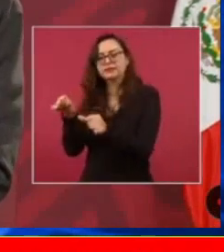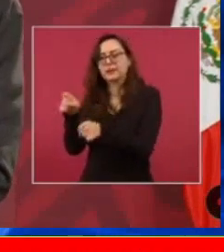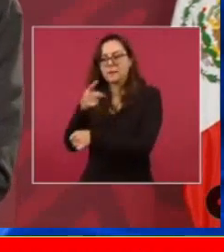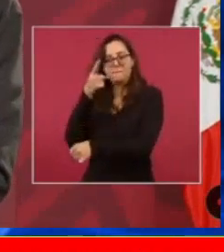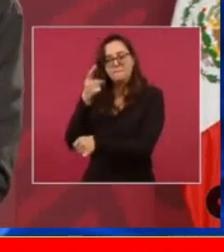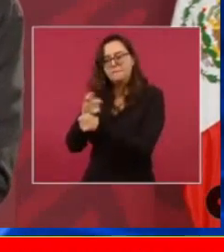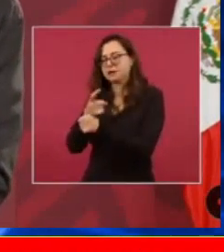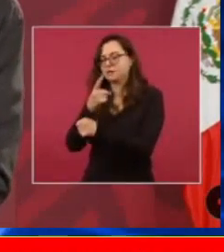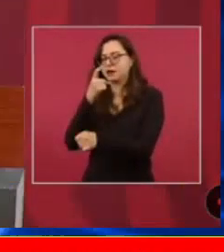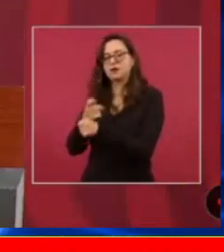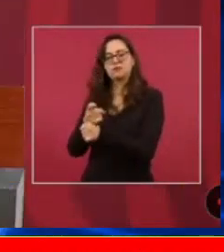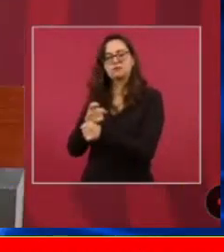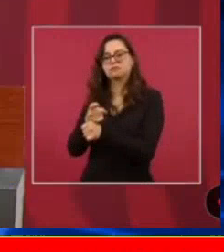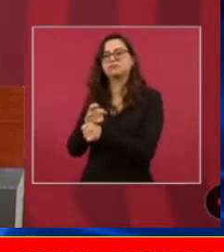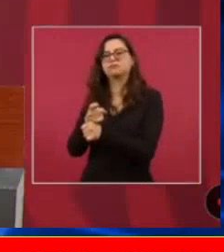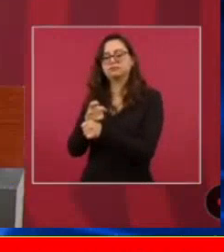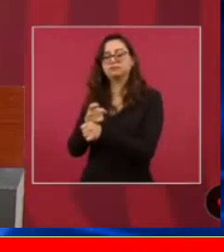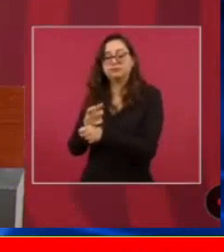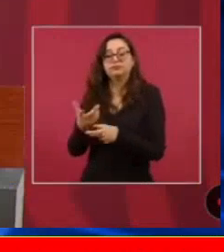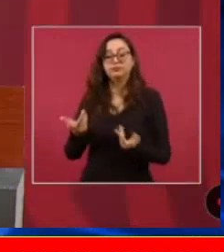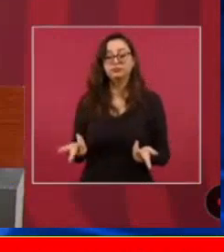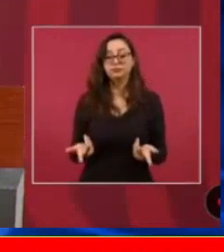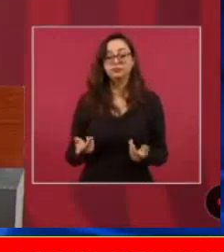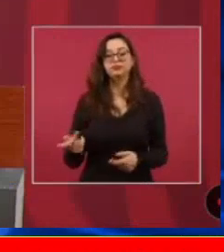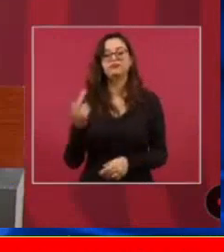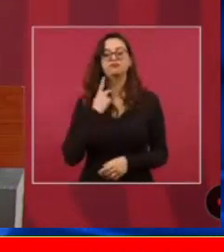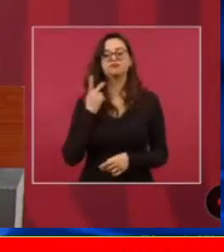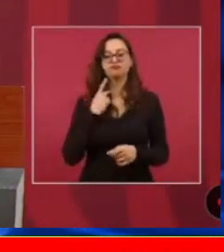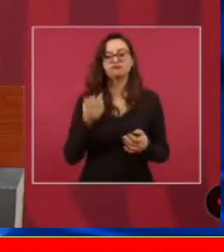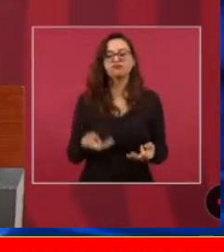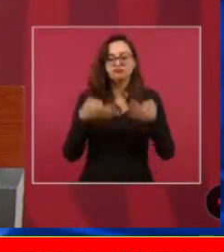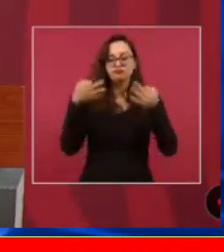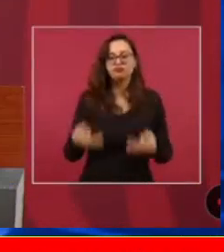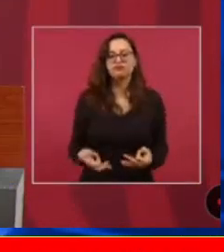Esa es la mejor política.